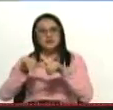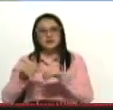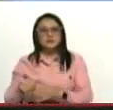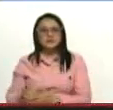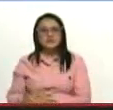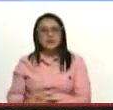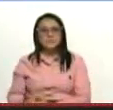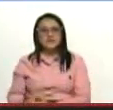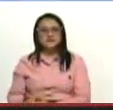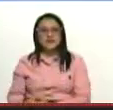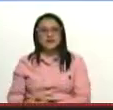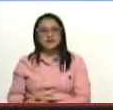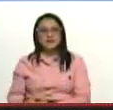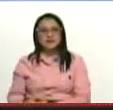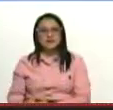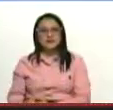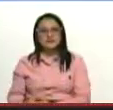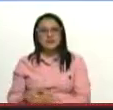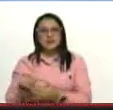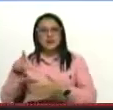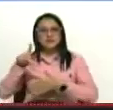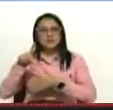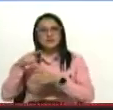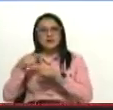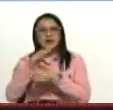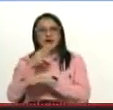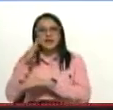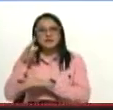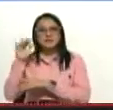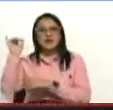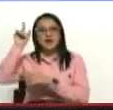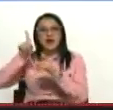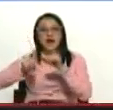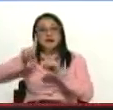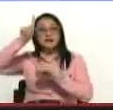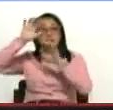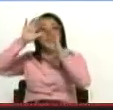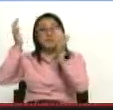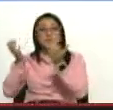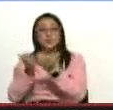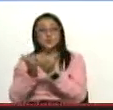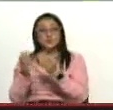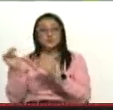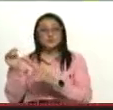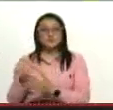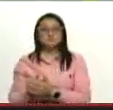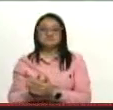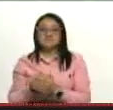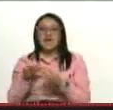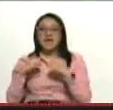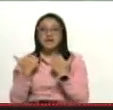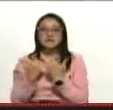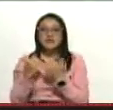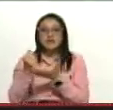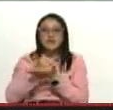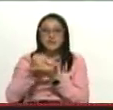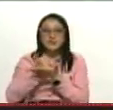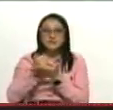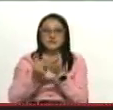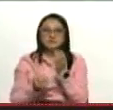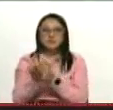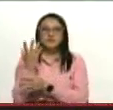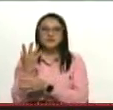para latinoamérica y el Caribe y también la creación de una agencia farmacéutica